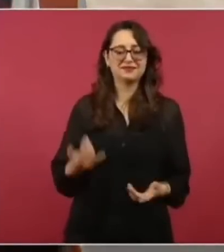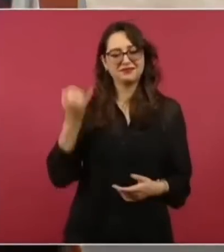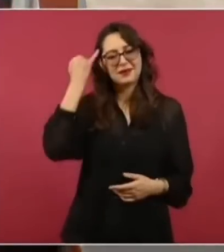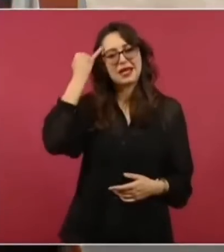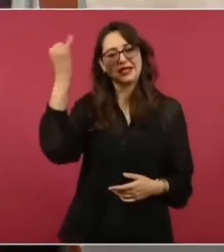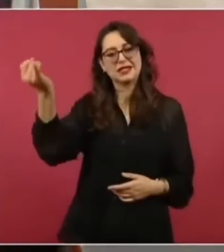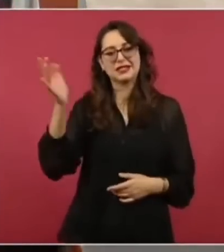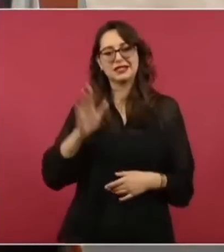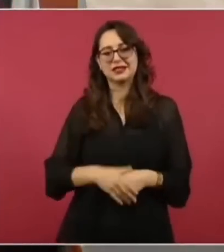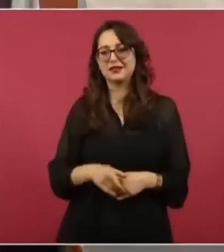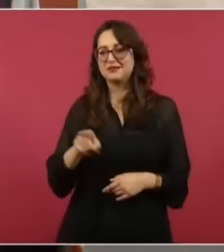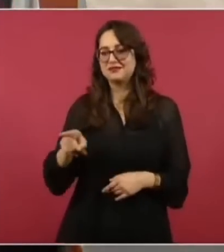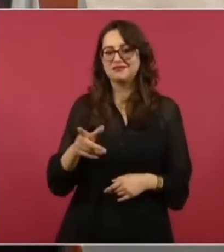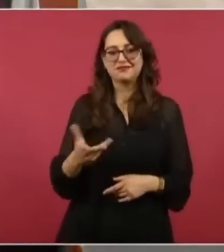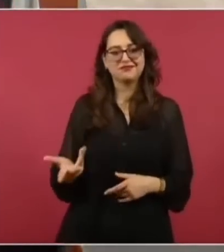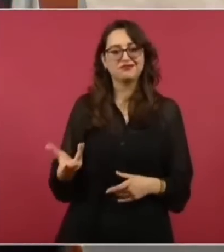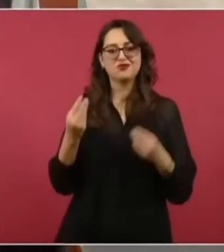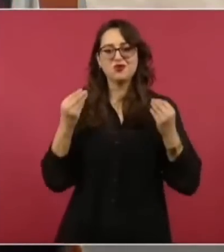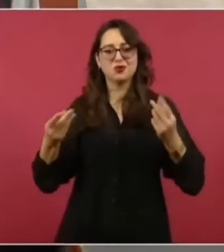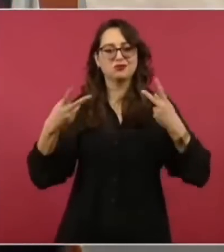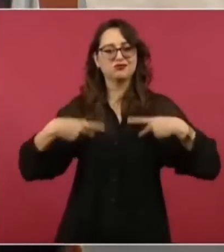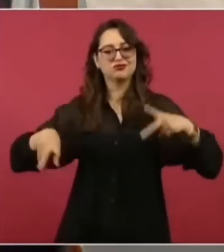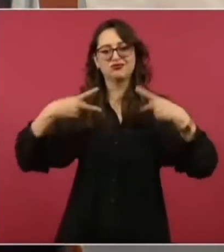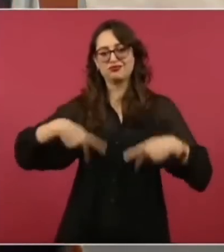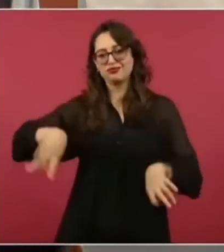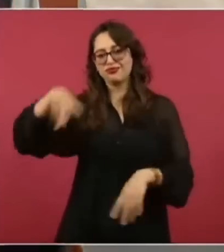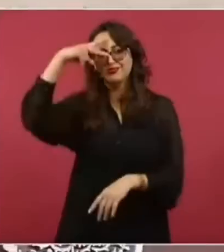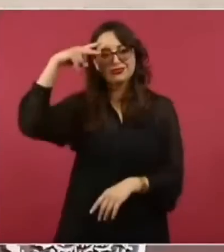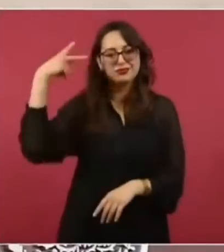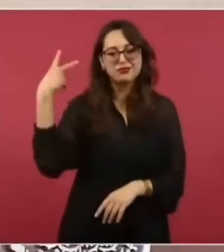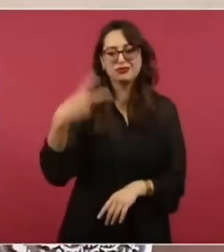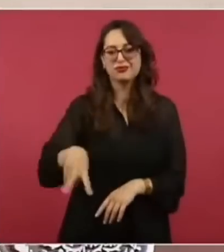Así es. Llena de paisanos.